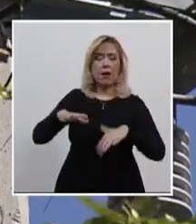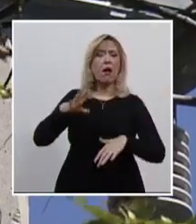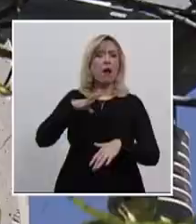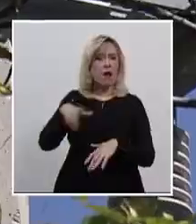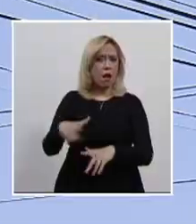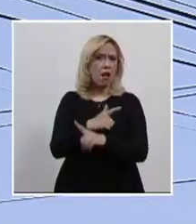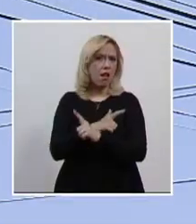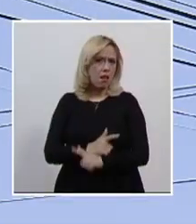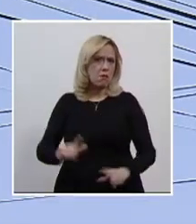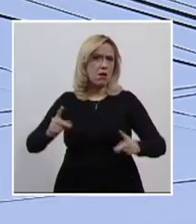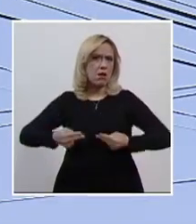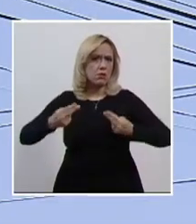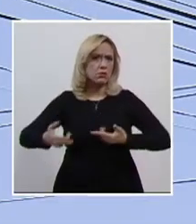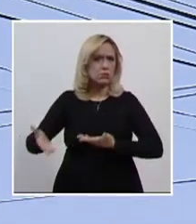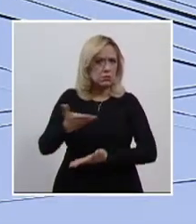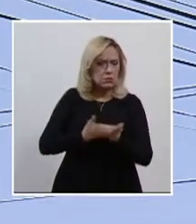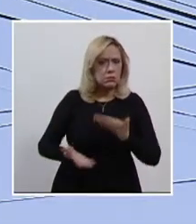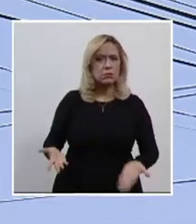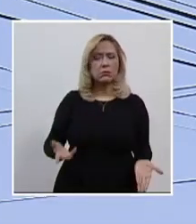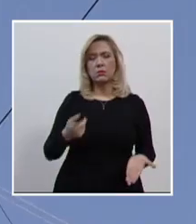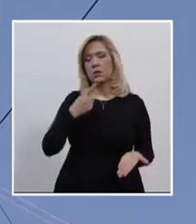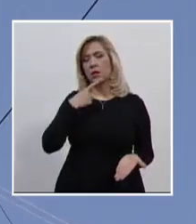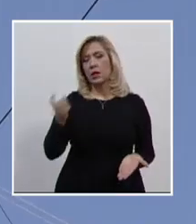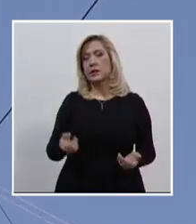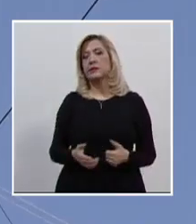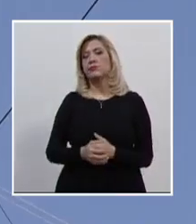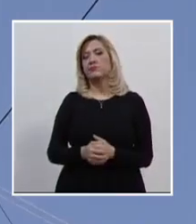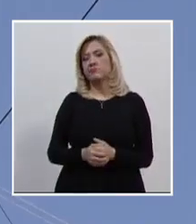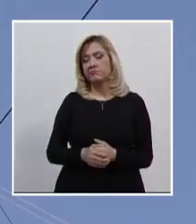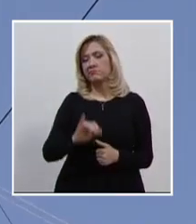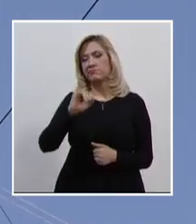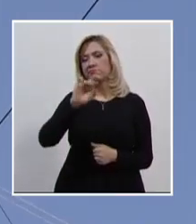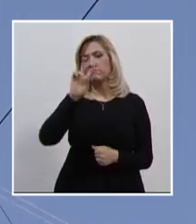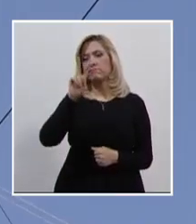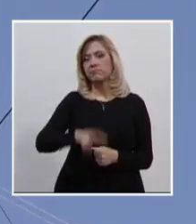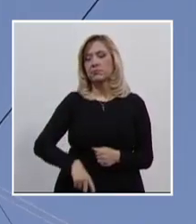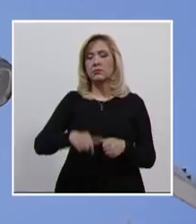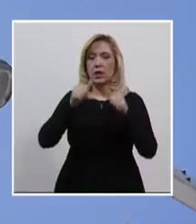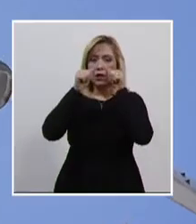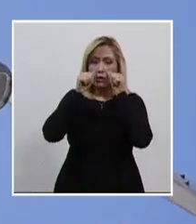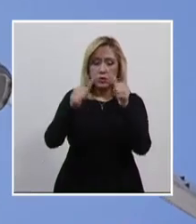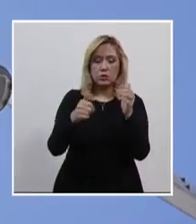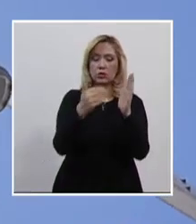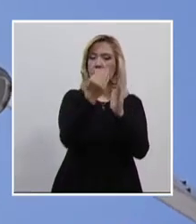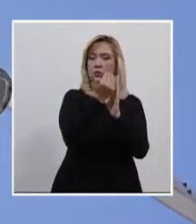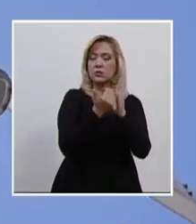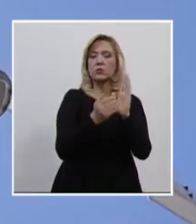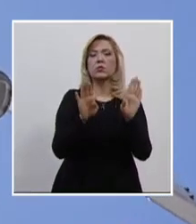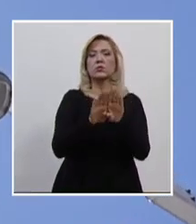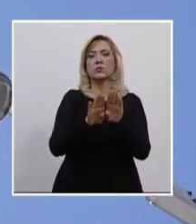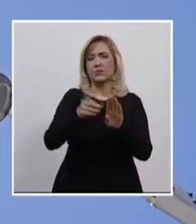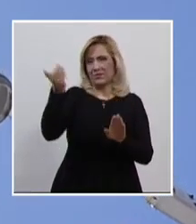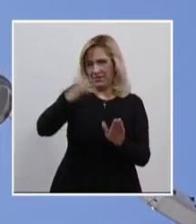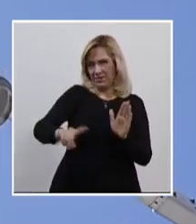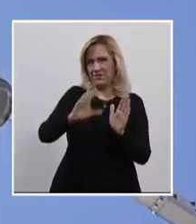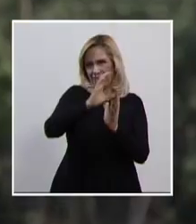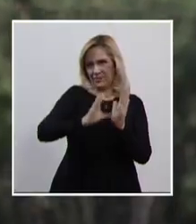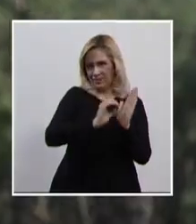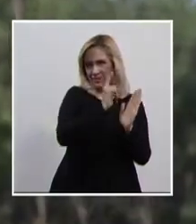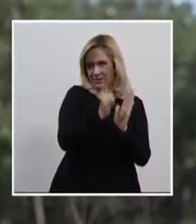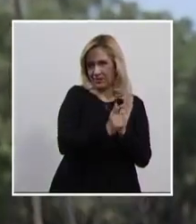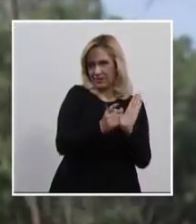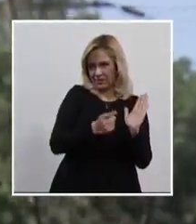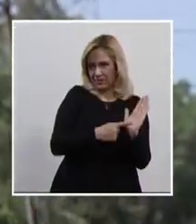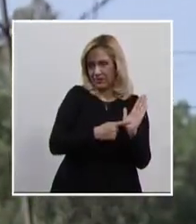libre concurrencia. De acuerdo con la sala, porque en lugar de atender a un criterio de eficiencia como lo manda la Constitución,